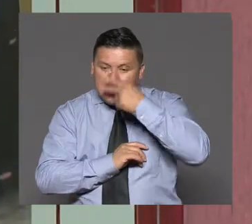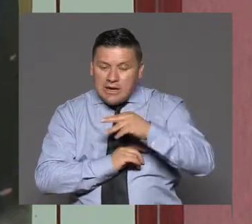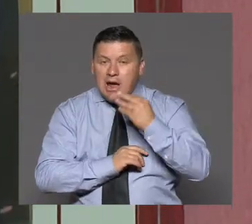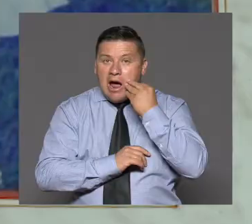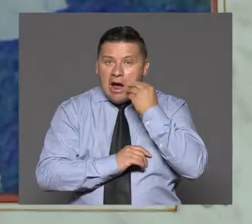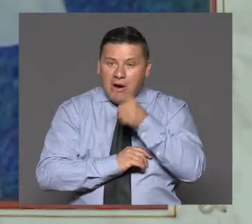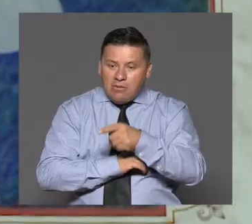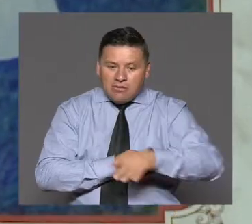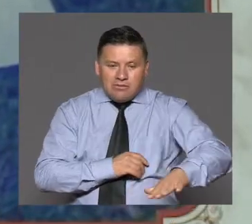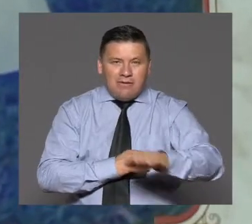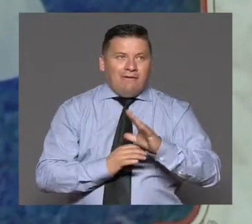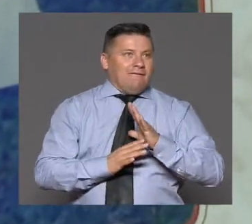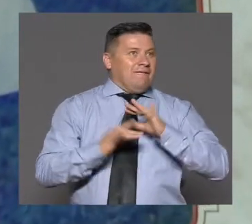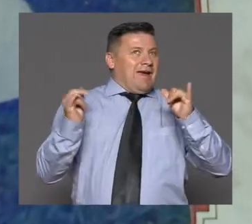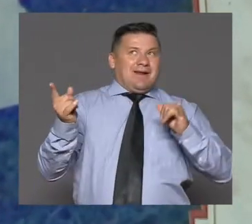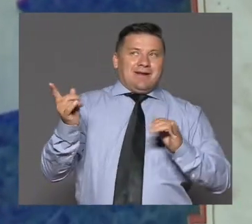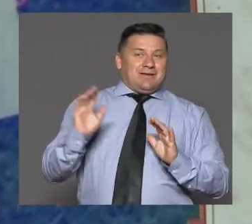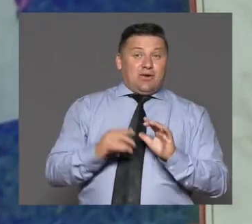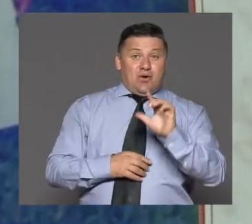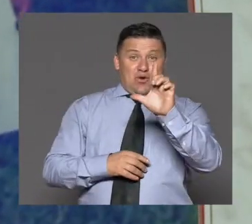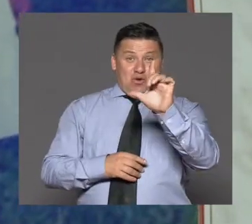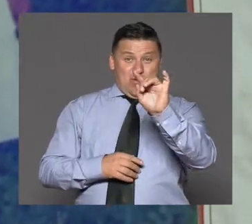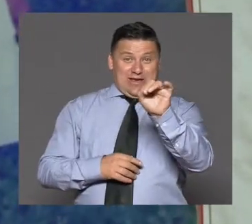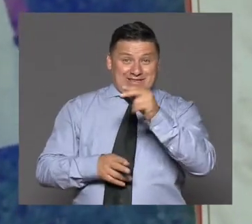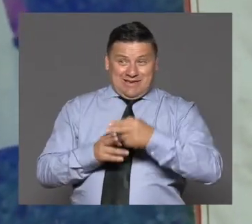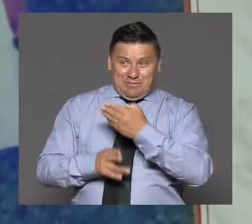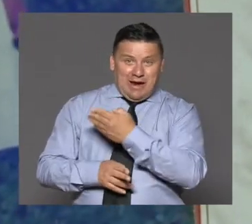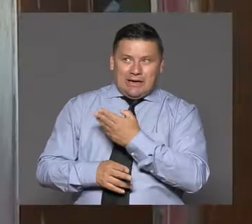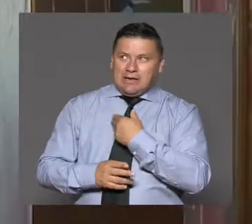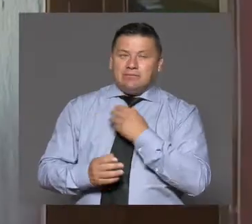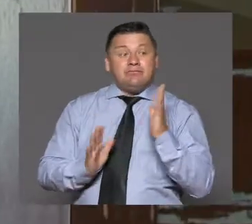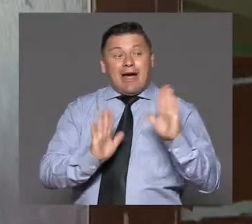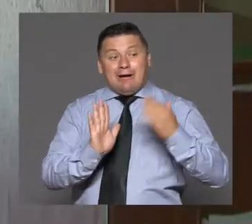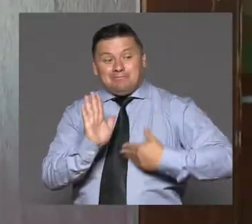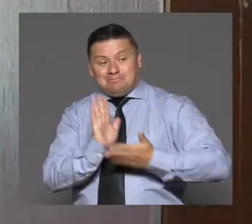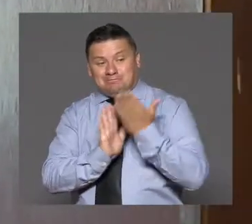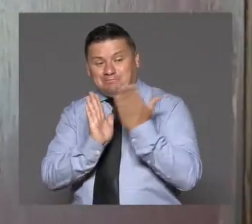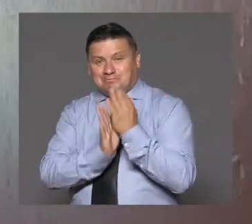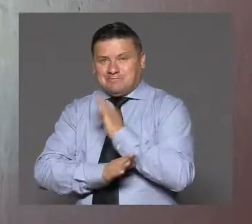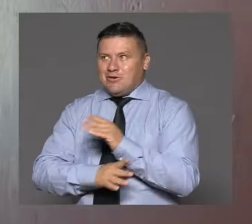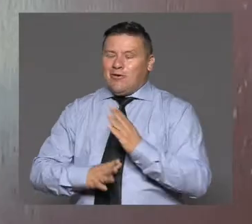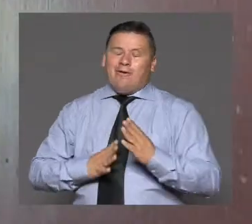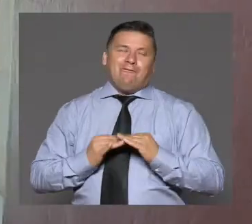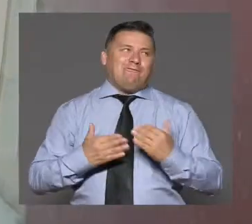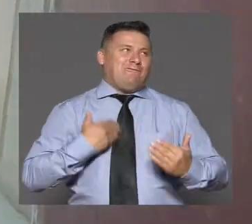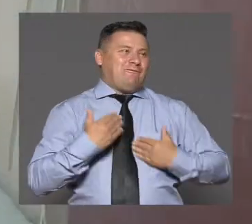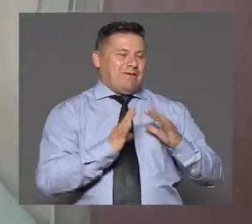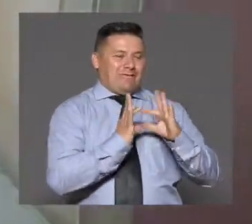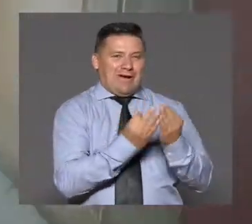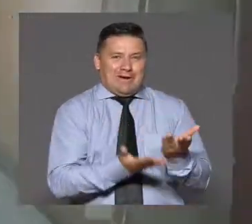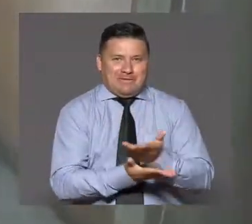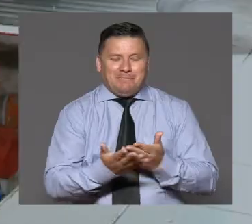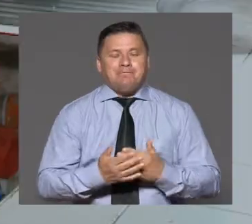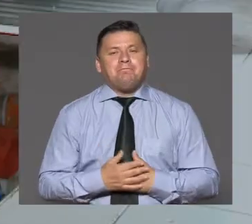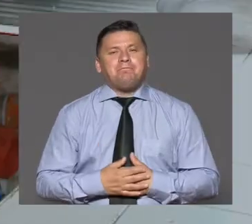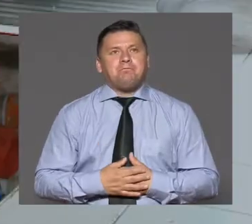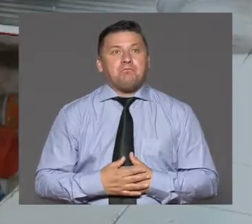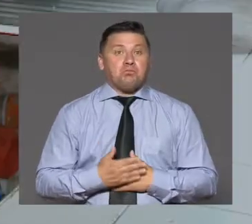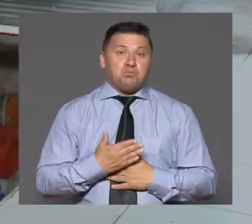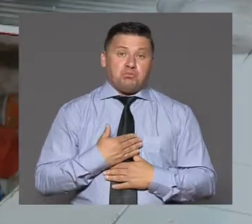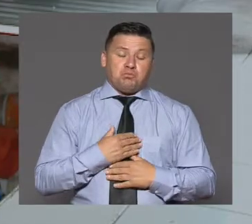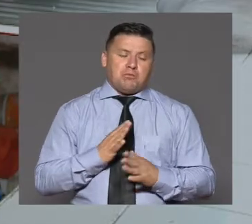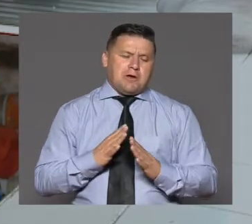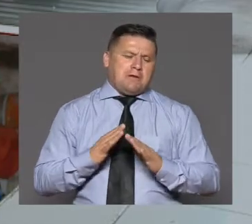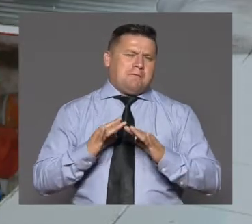nietos muestran su alegría cada vez que Luis se dirige hacia la institución, considerándolo como ejemplo de la región. Me siento